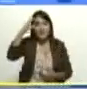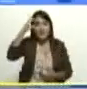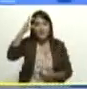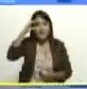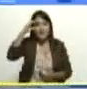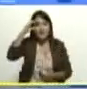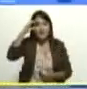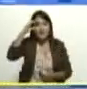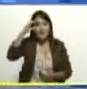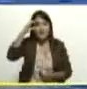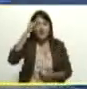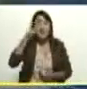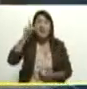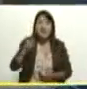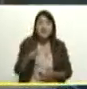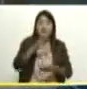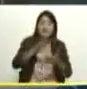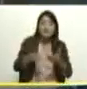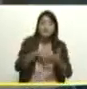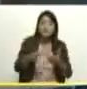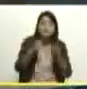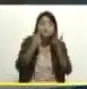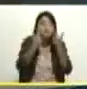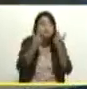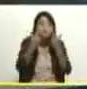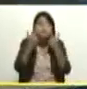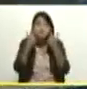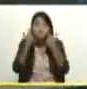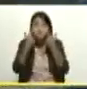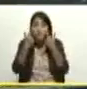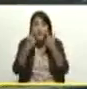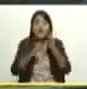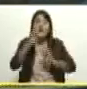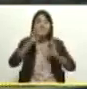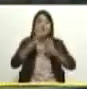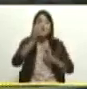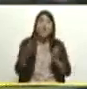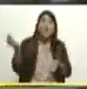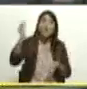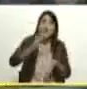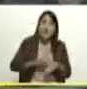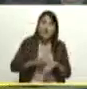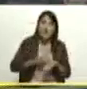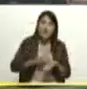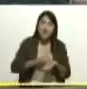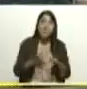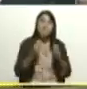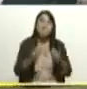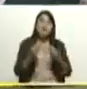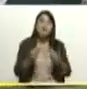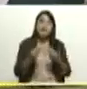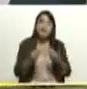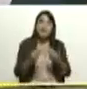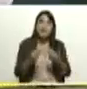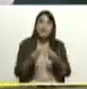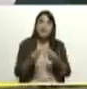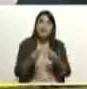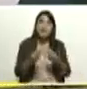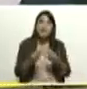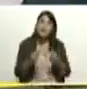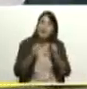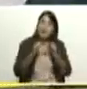ser revisado en este Consejo Nacional de Economía, reevaluado para